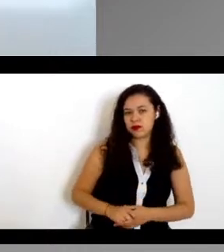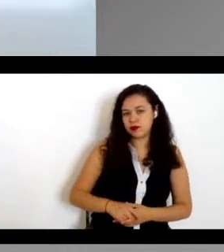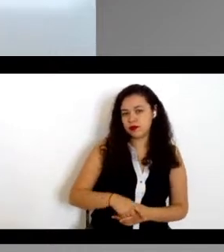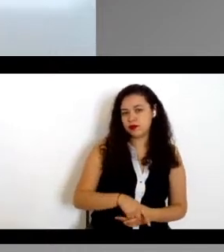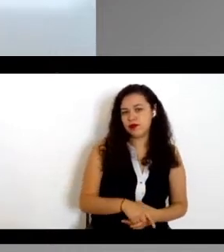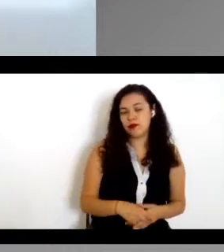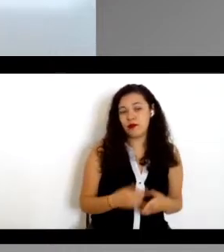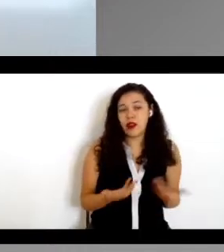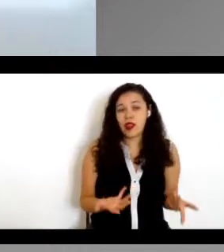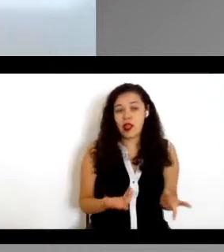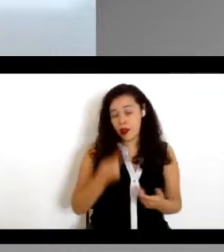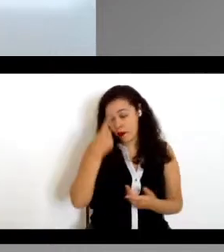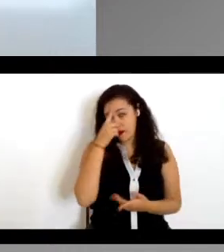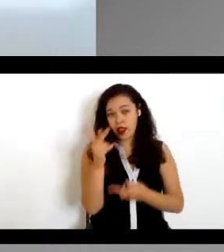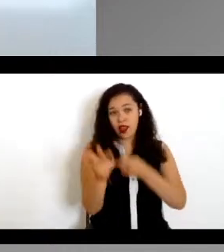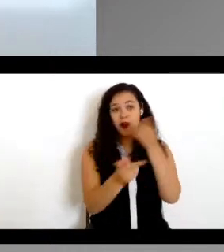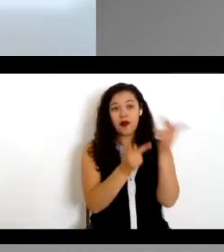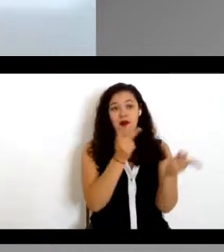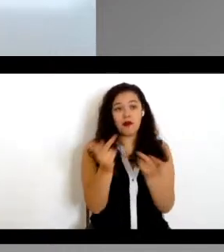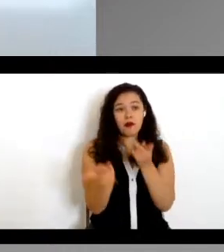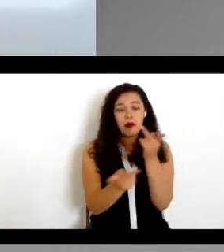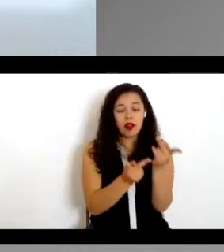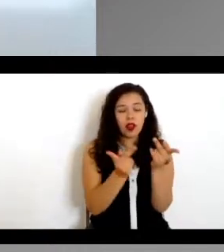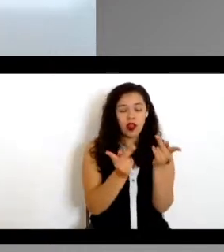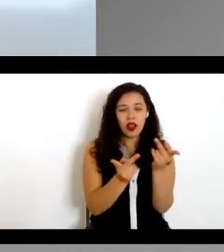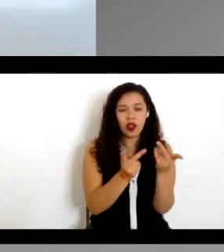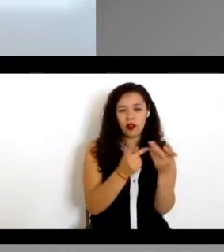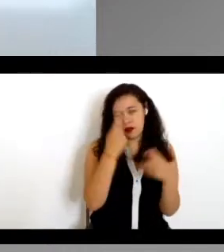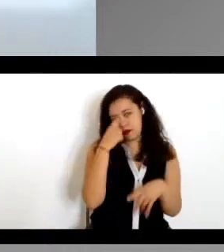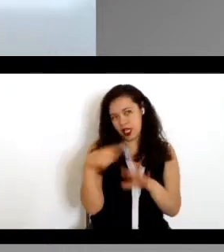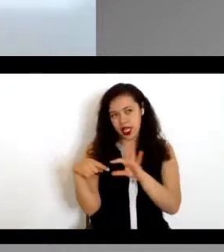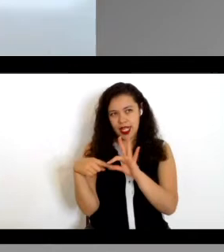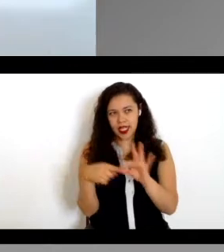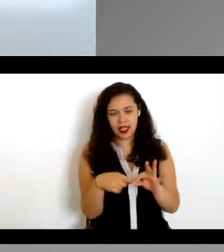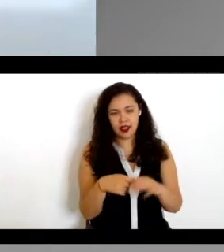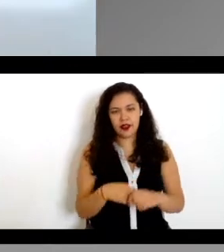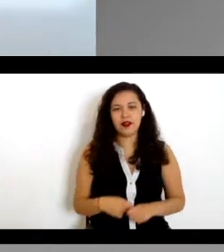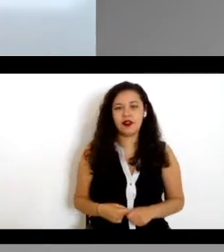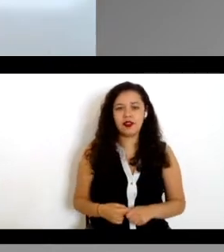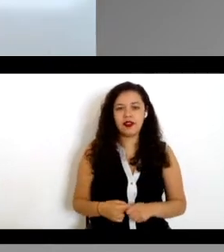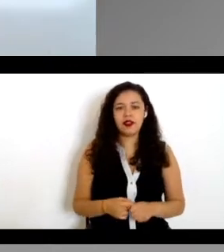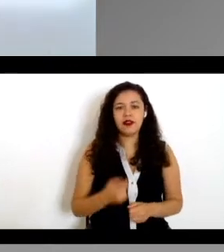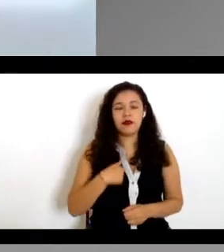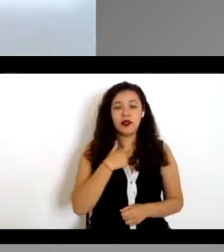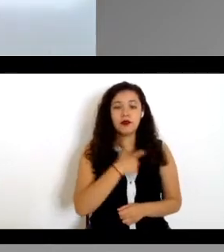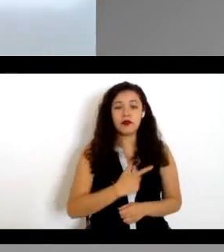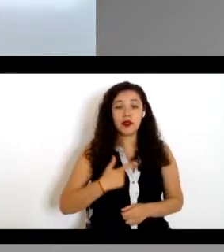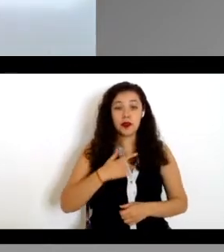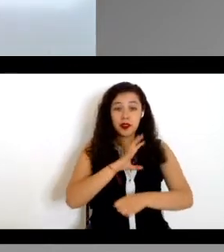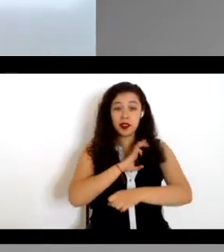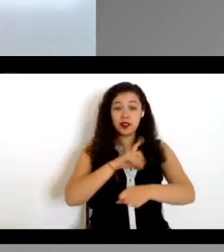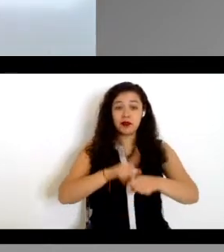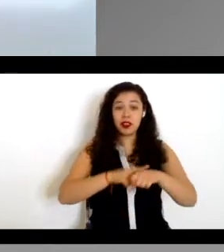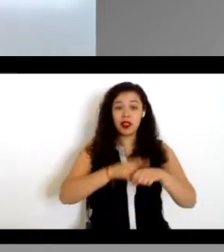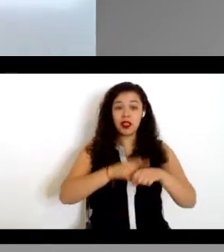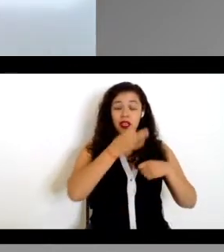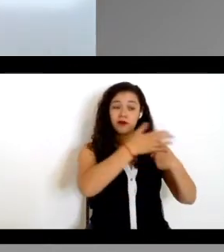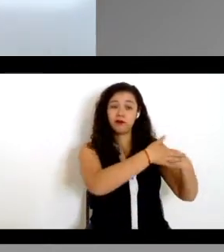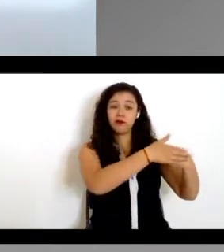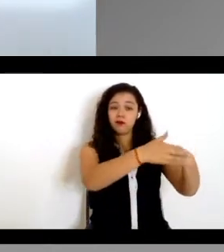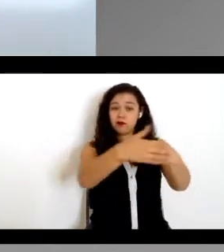distintas preguntas que se nos formulan como guía. Me da un gusto especial la convocatoria a este